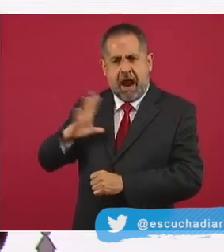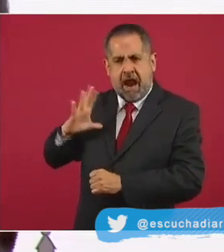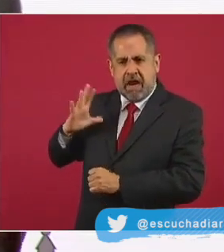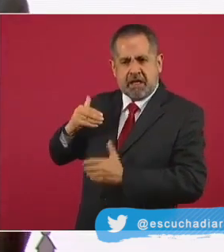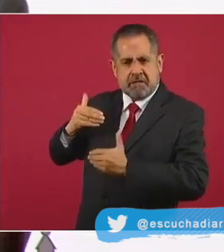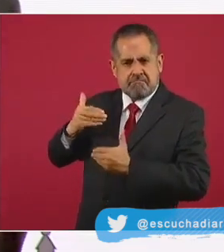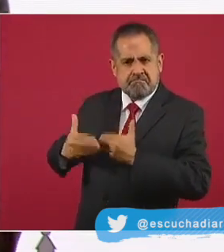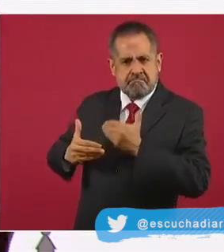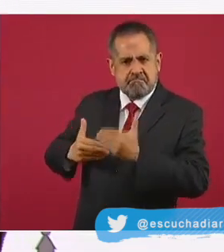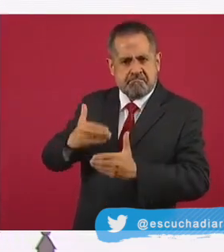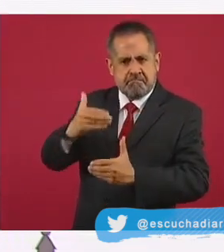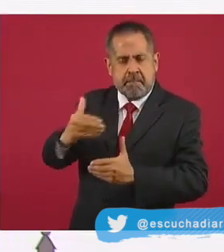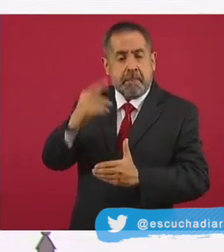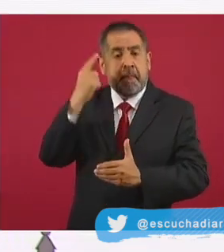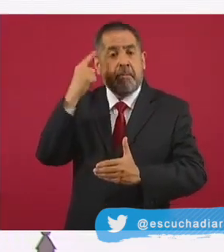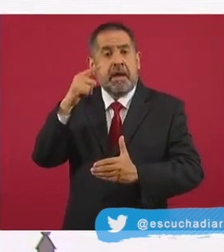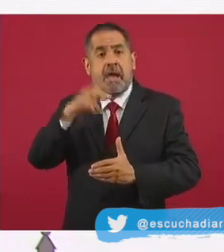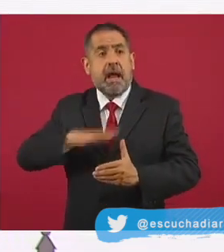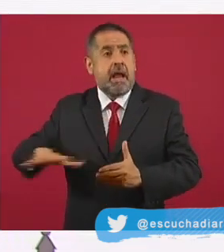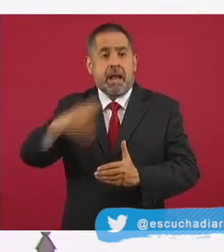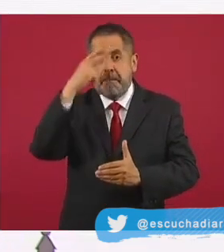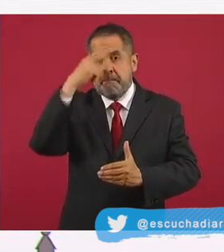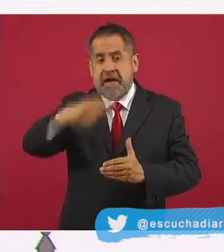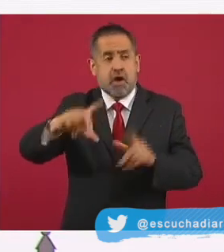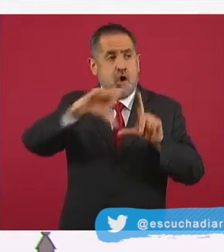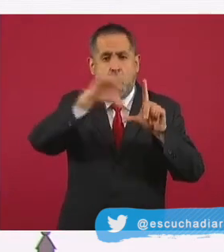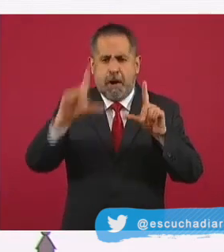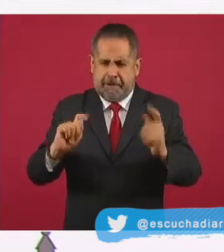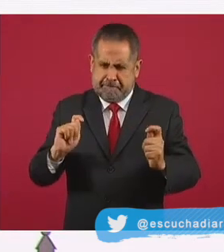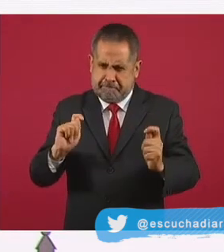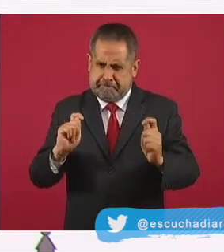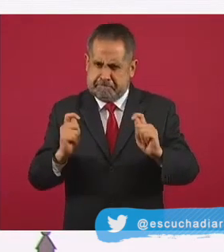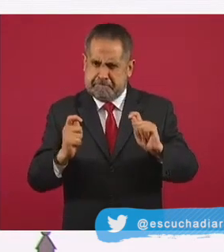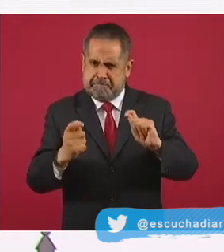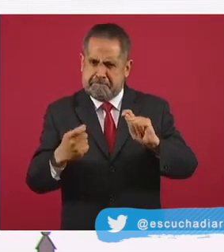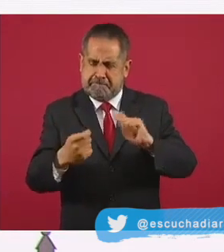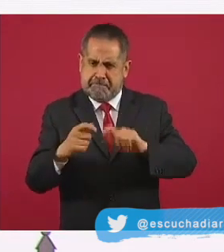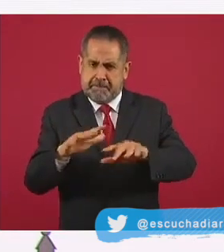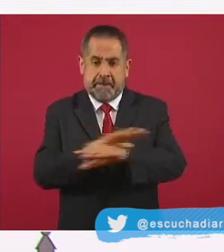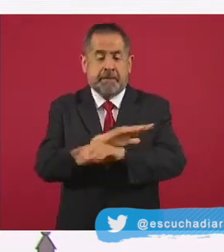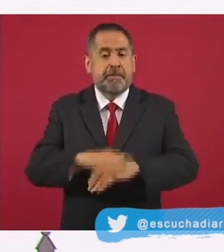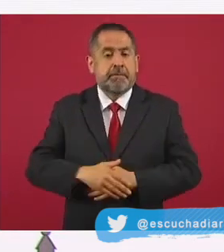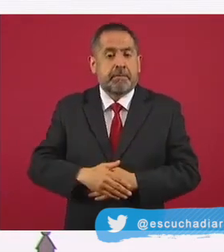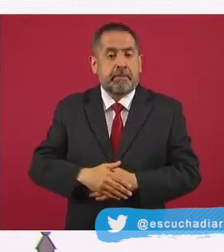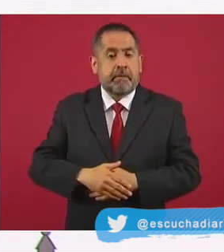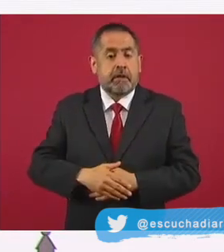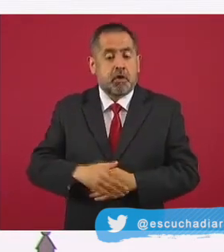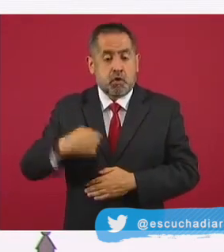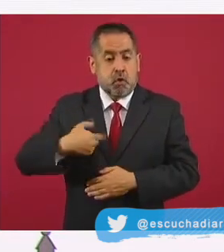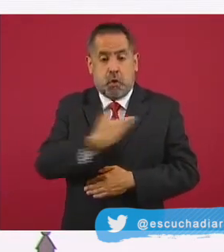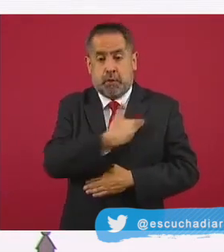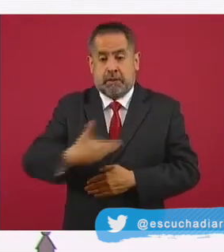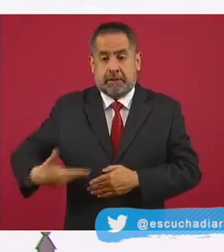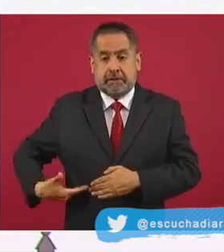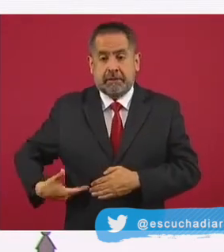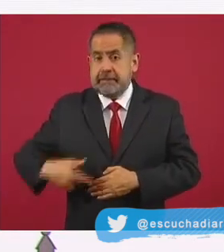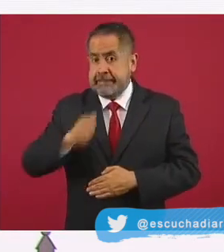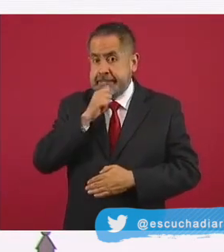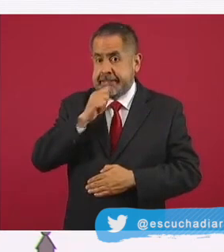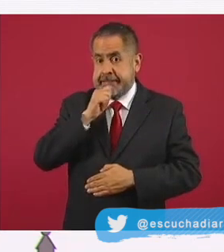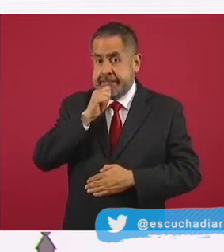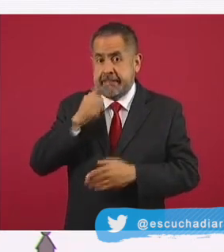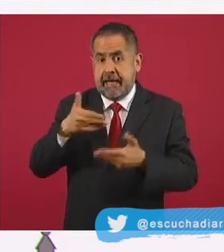de transformar a México. Desde antes de asumir el mandato popular de presidente de la